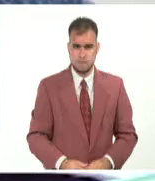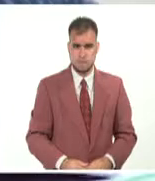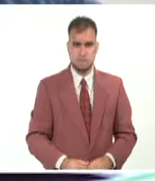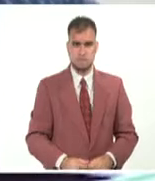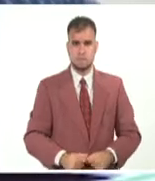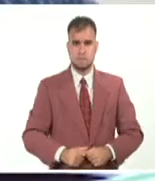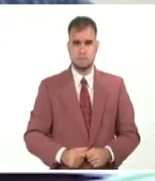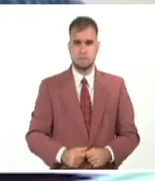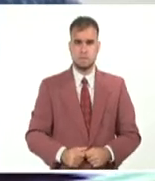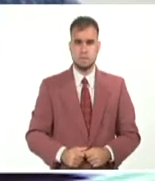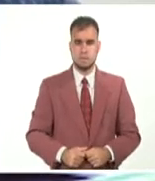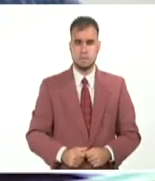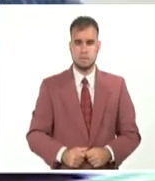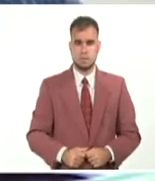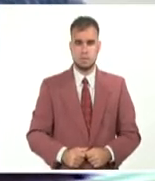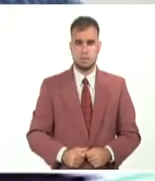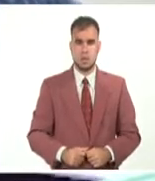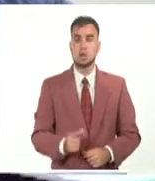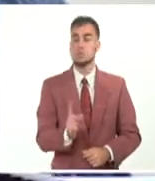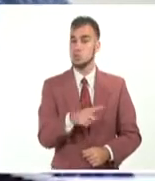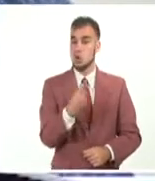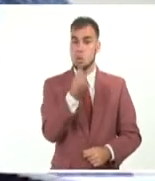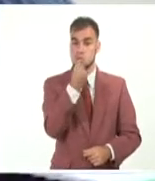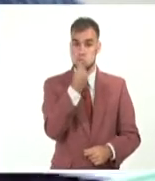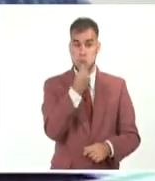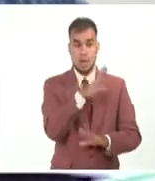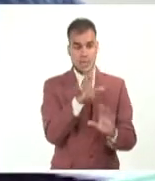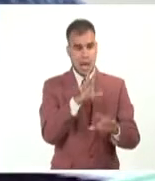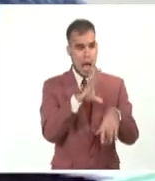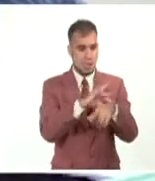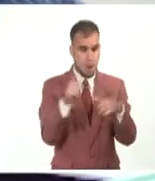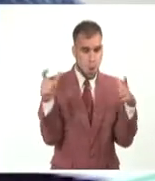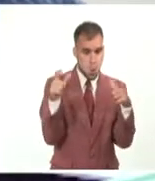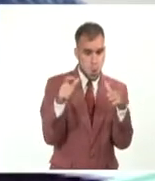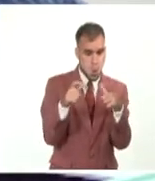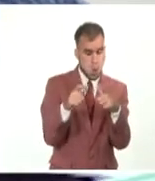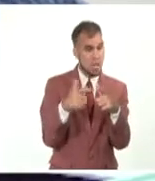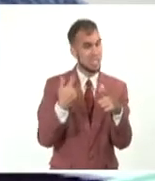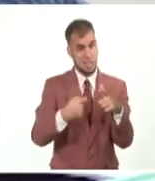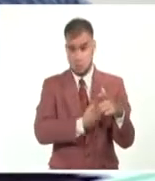resolver este problema, tenemos que hacer un esfuerzo grande